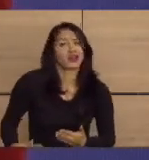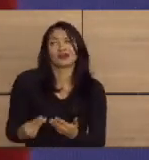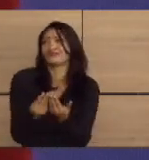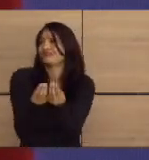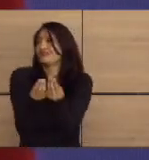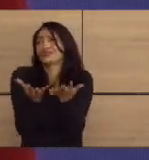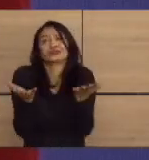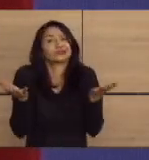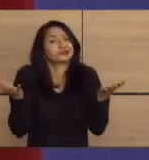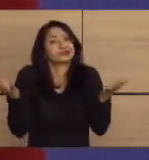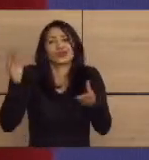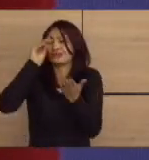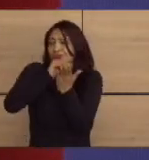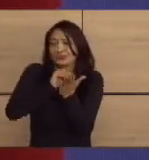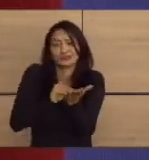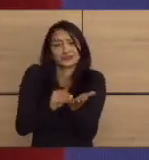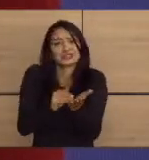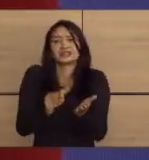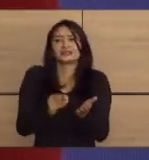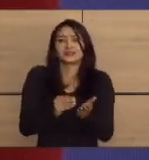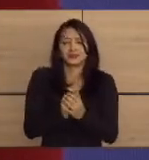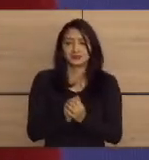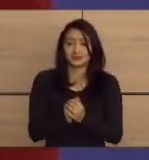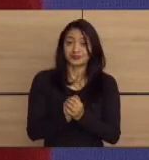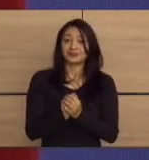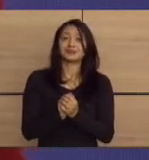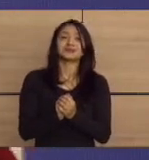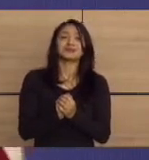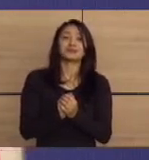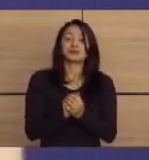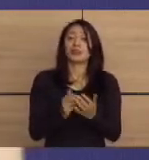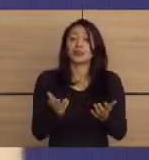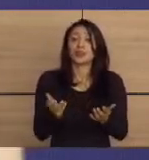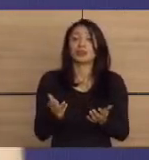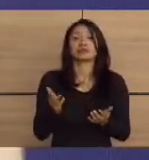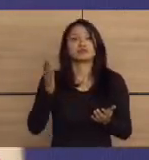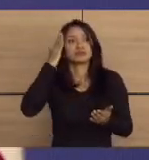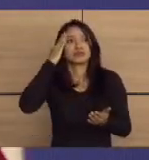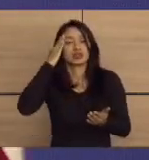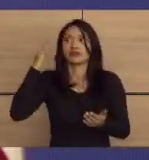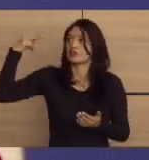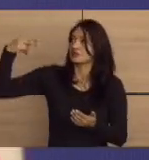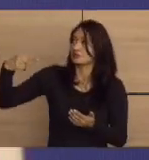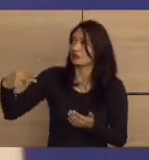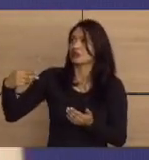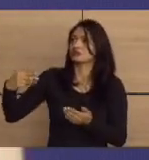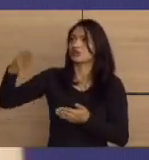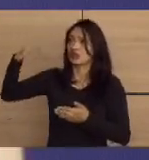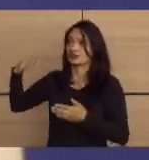le parecen y son muy diferentes. ¿Sí? Hay folclorización de la historia,